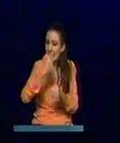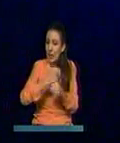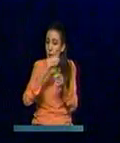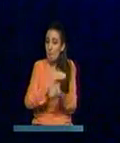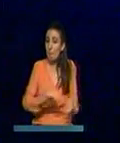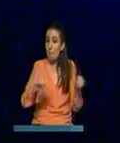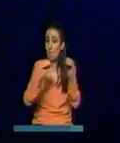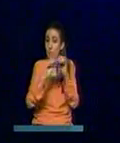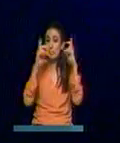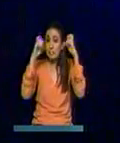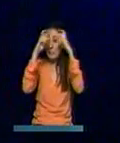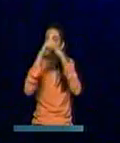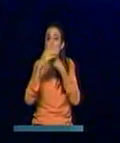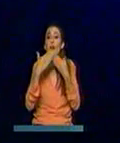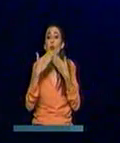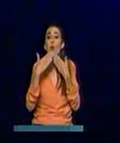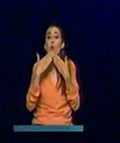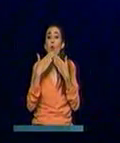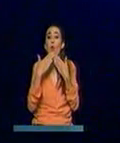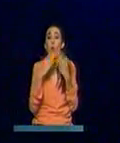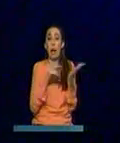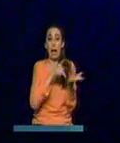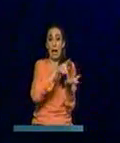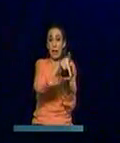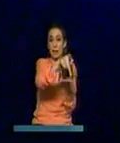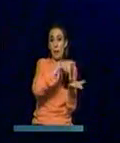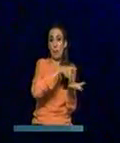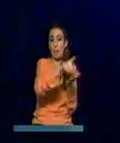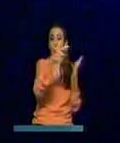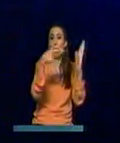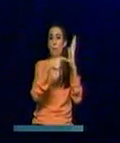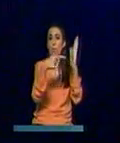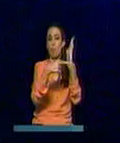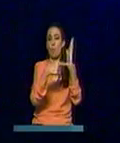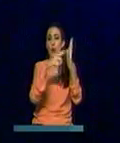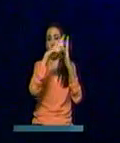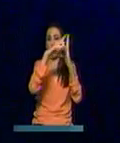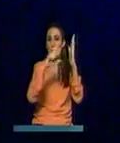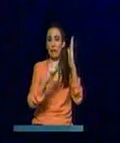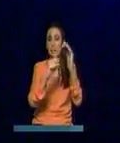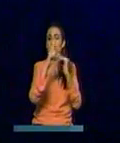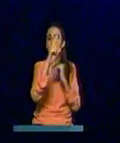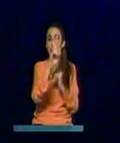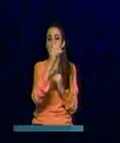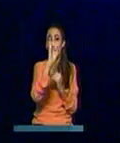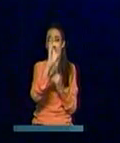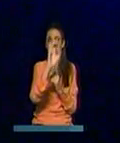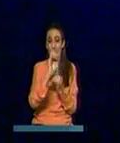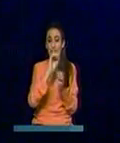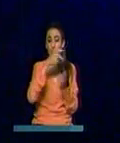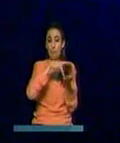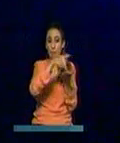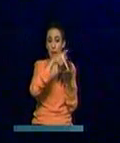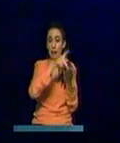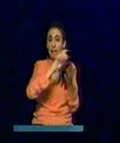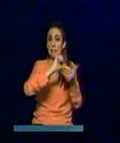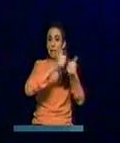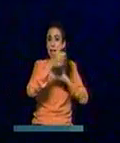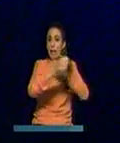que es la eliminación del anticipo al impuesto de la renta. Este anticipo que ha